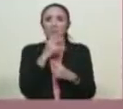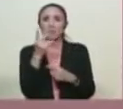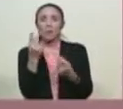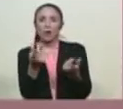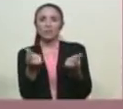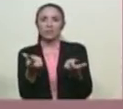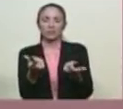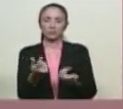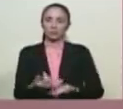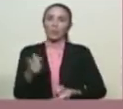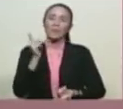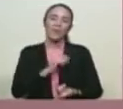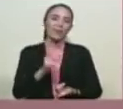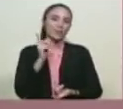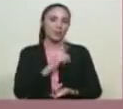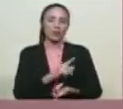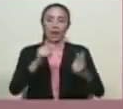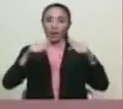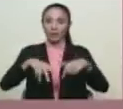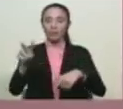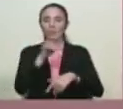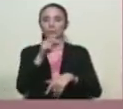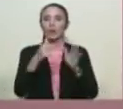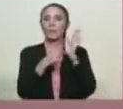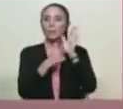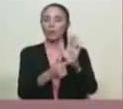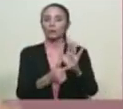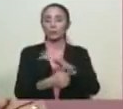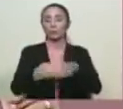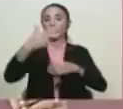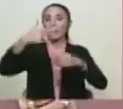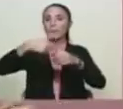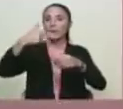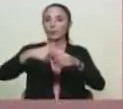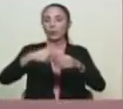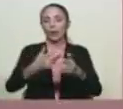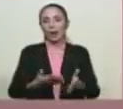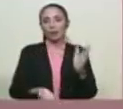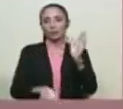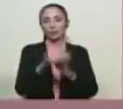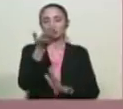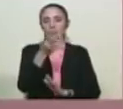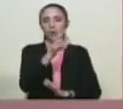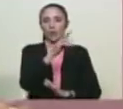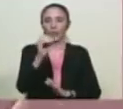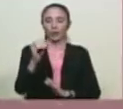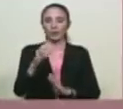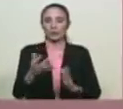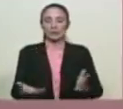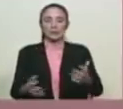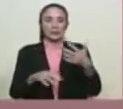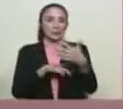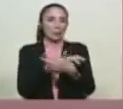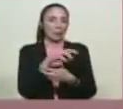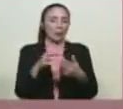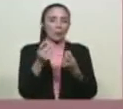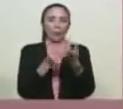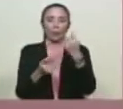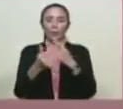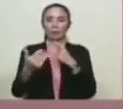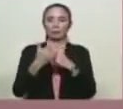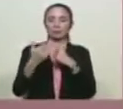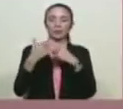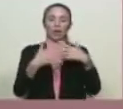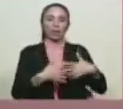Y Venezuela lo ha demostrado. El petróleo se vino a 20, la guerra económica, las